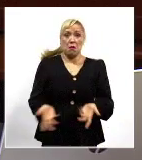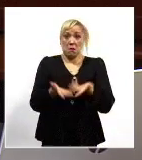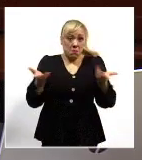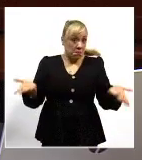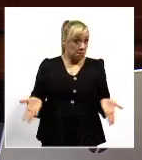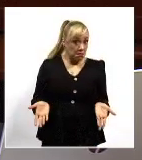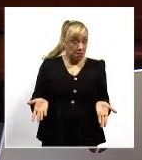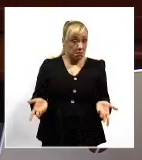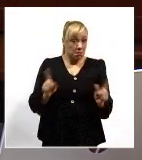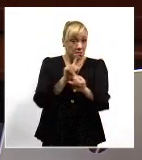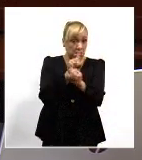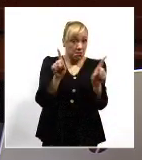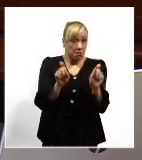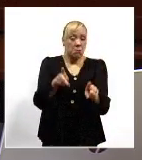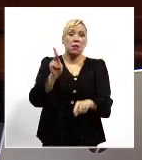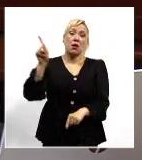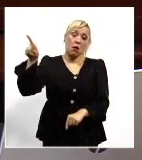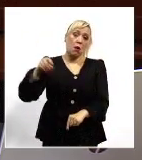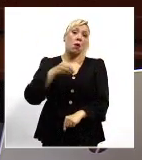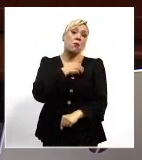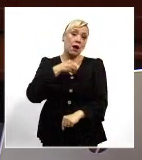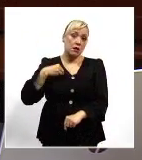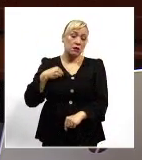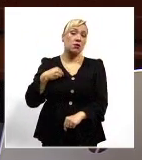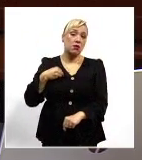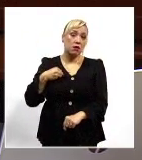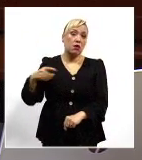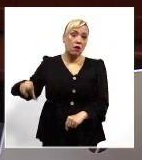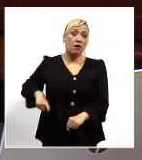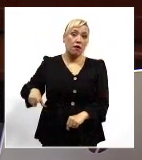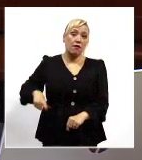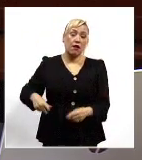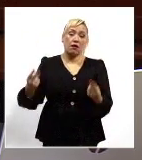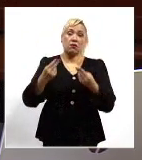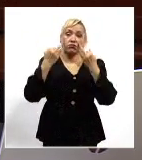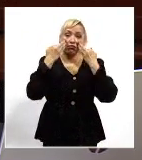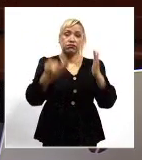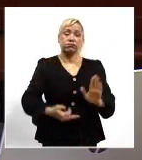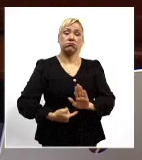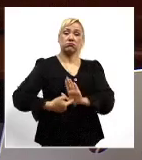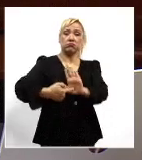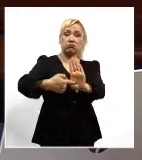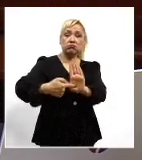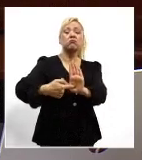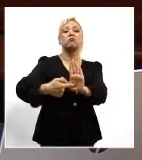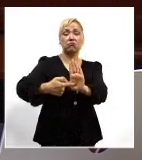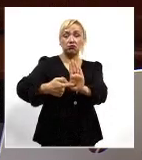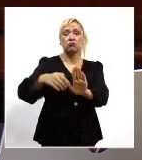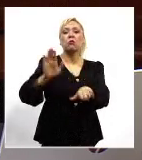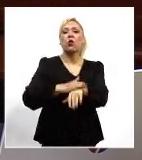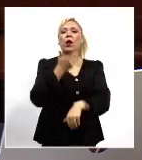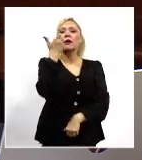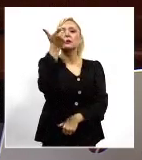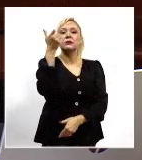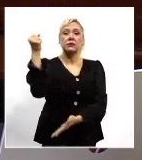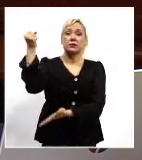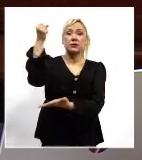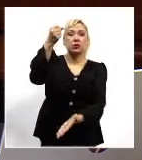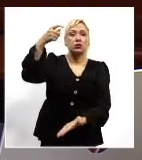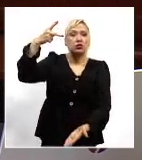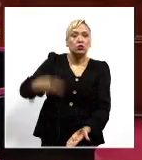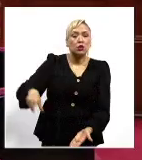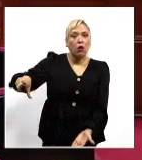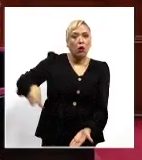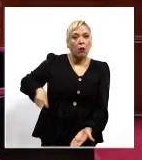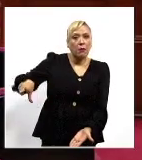las obligaciones de transparencia que pesan sobre las autoridades que ejercen recursos